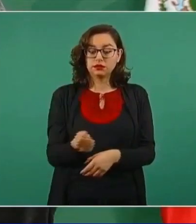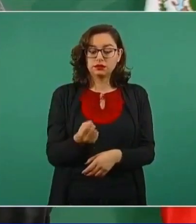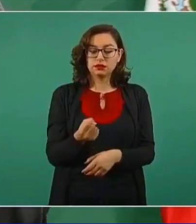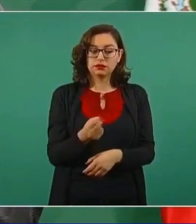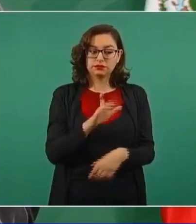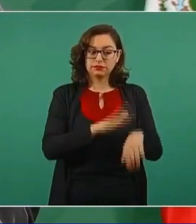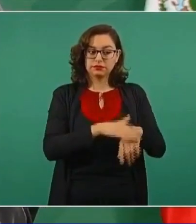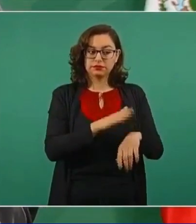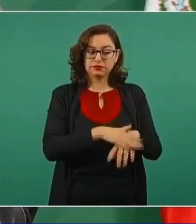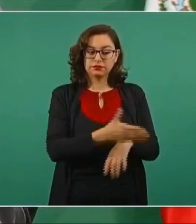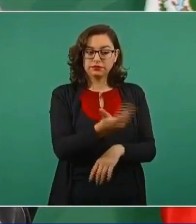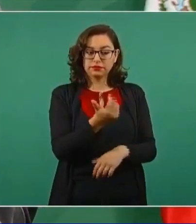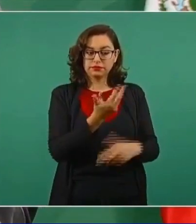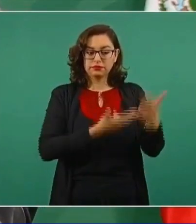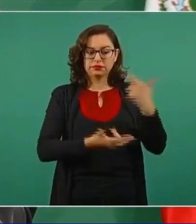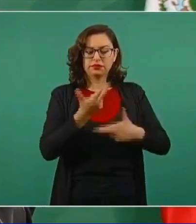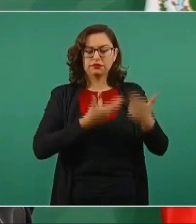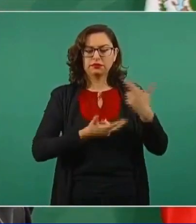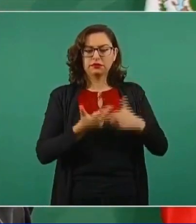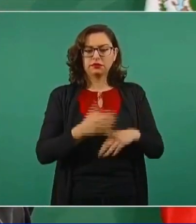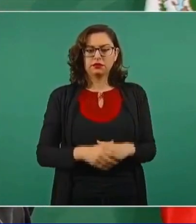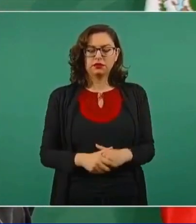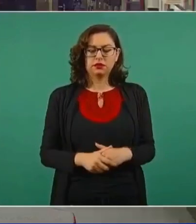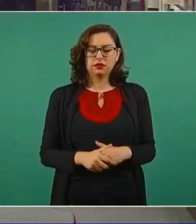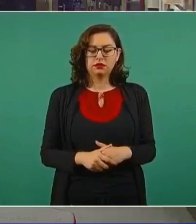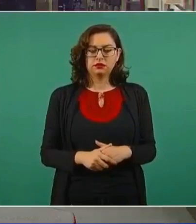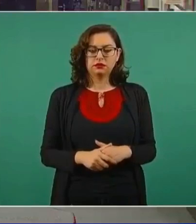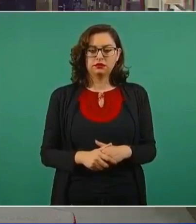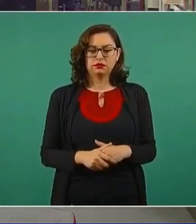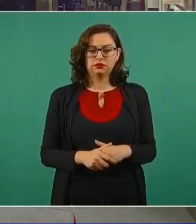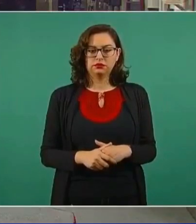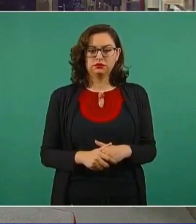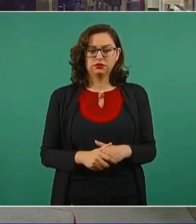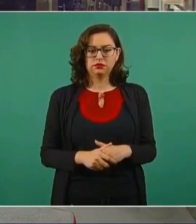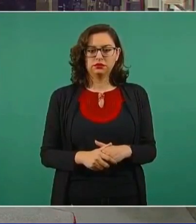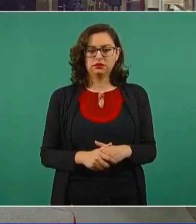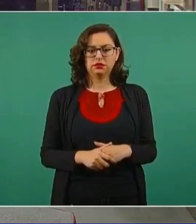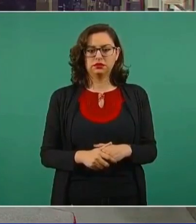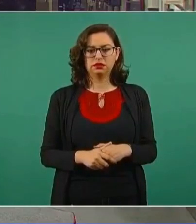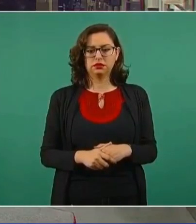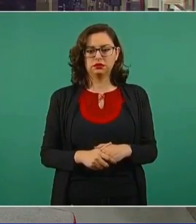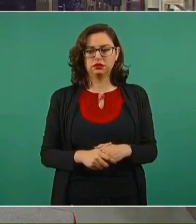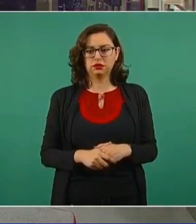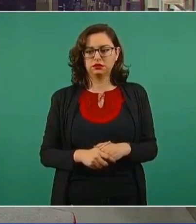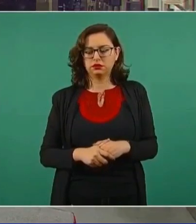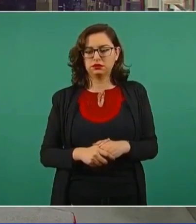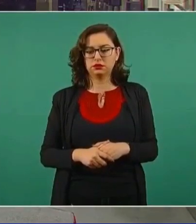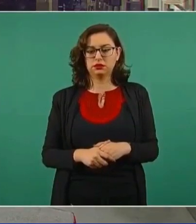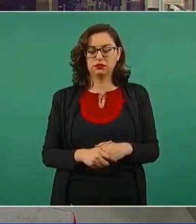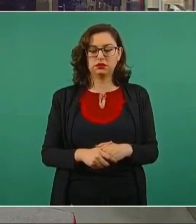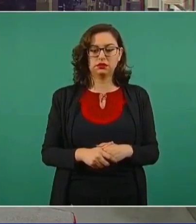recuperar ese dinero para la hacienda pública. Auditoría Superior de la Federación